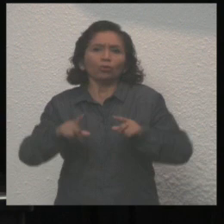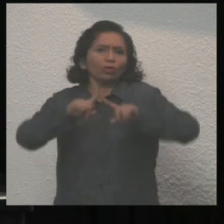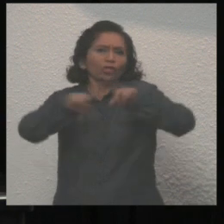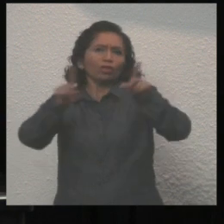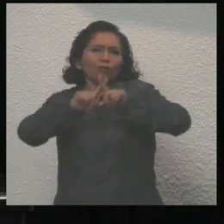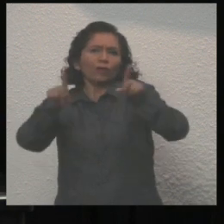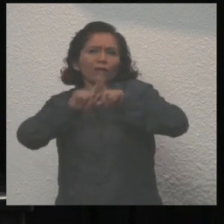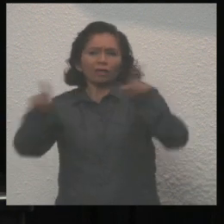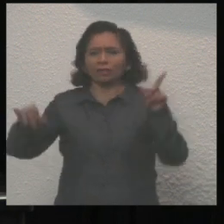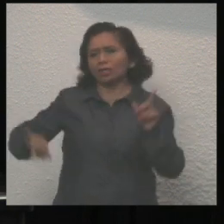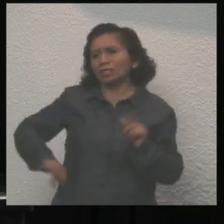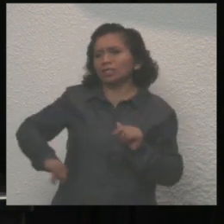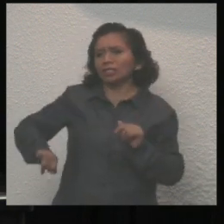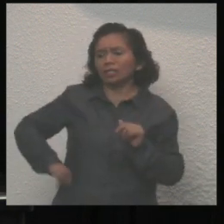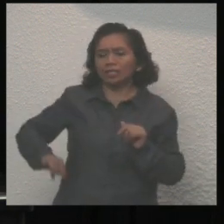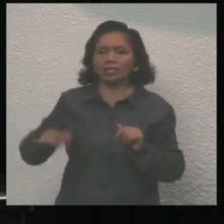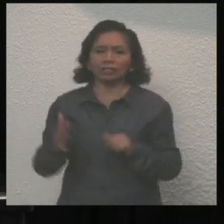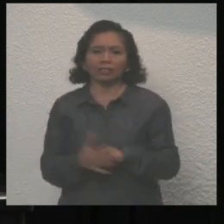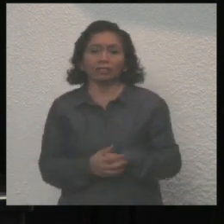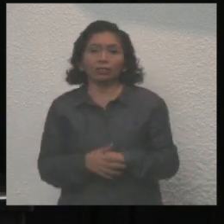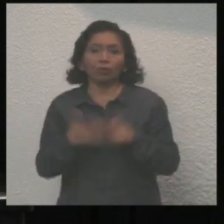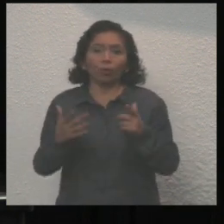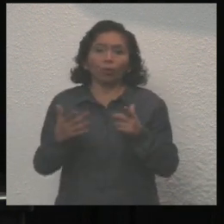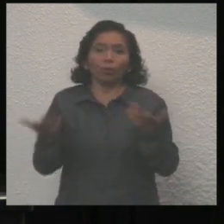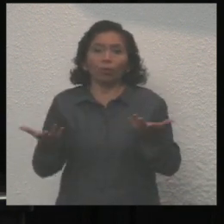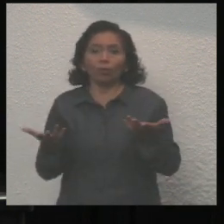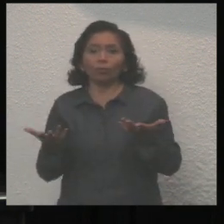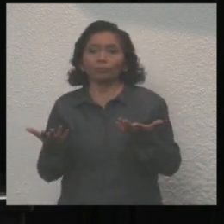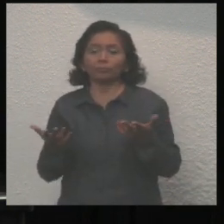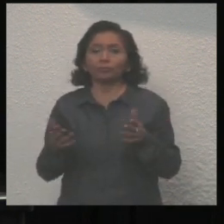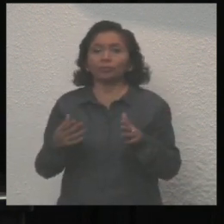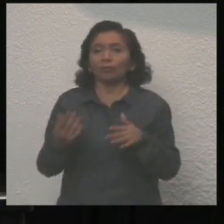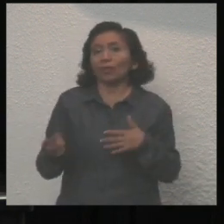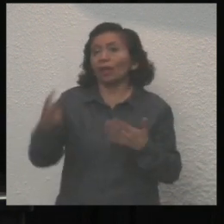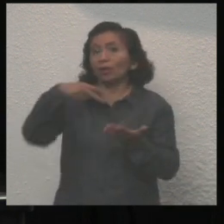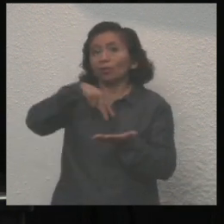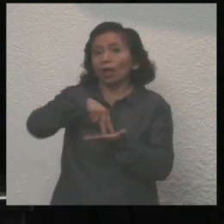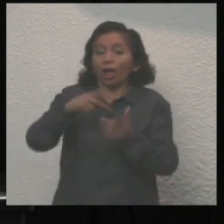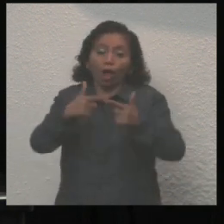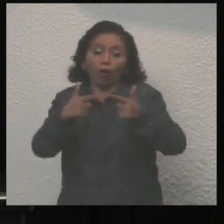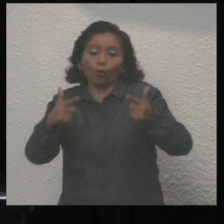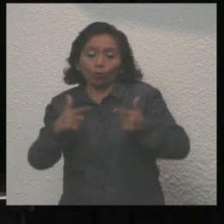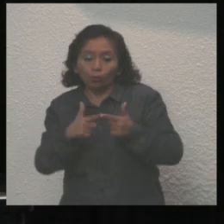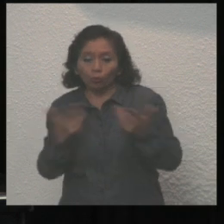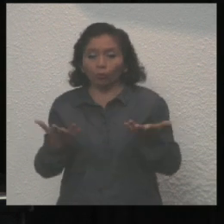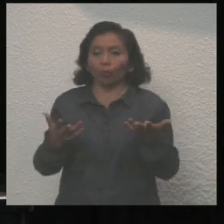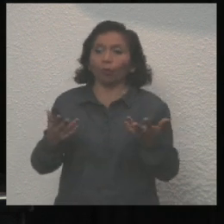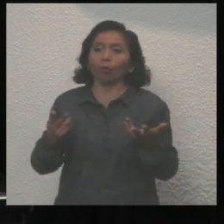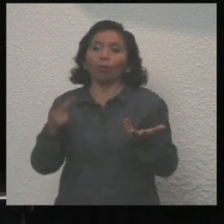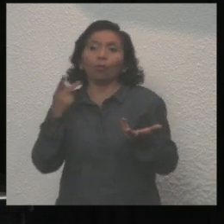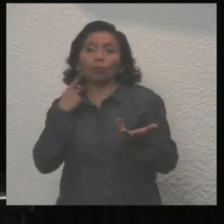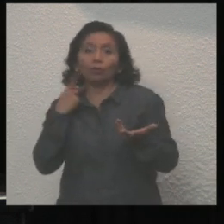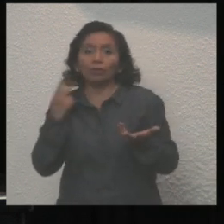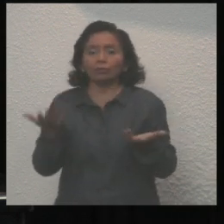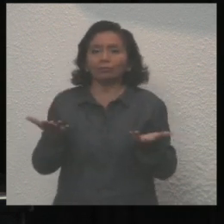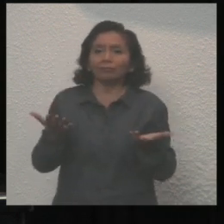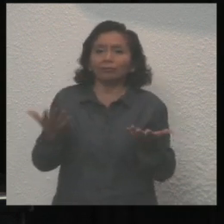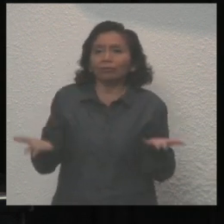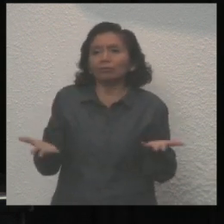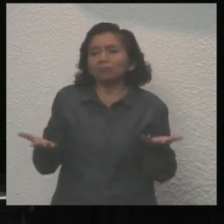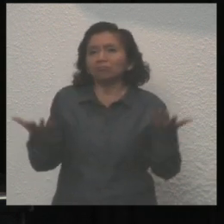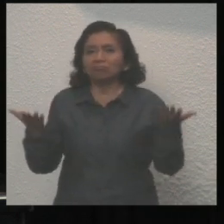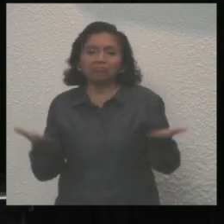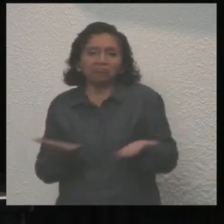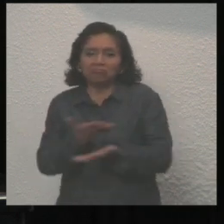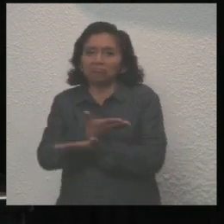veces mezquinos o incluso motivadas por la buena fe de algún personaje, grupo o partido, son ingenuas y perpetúan la